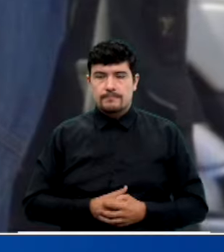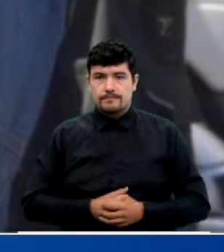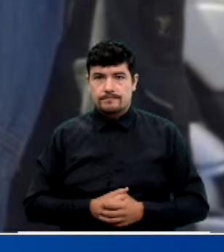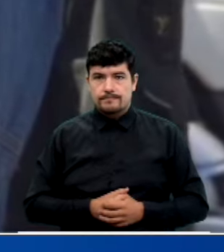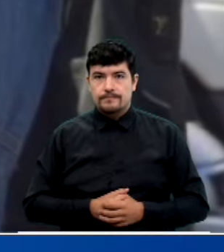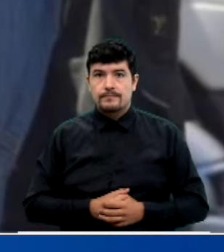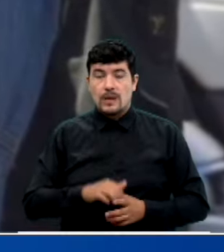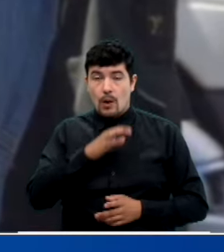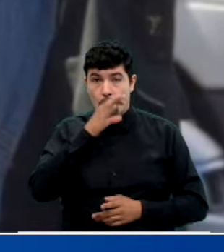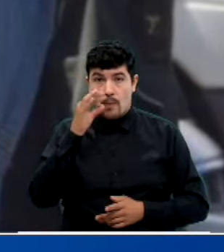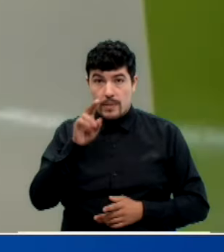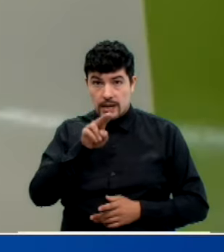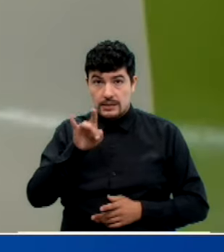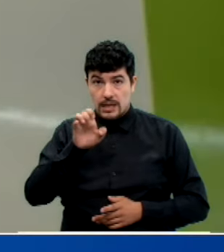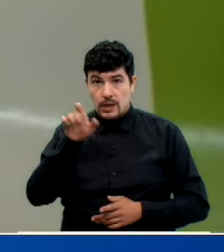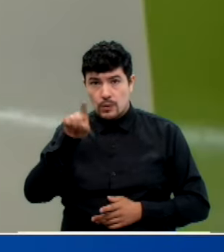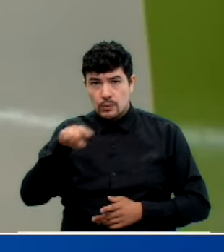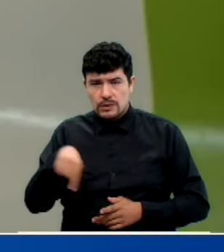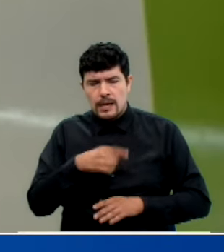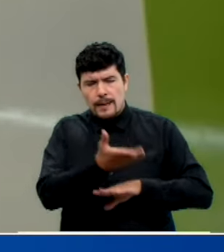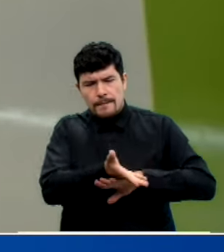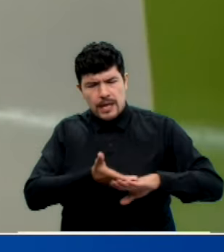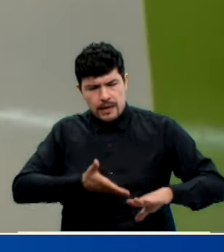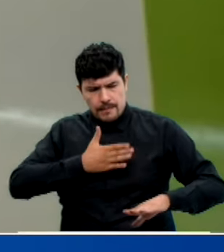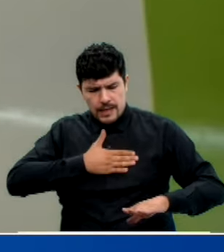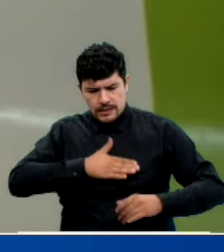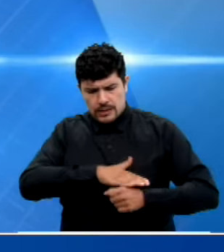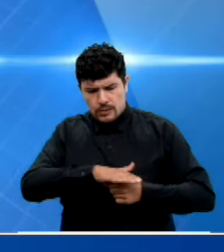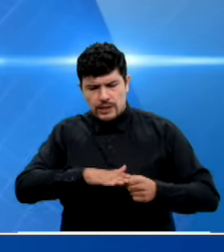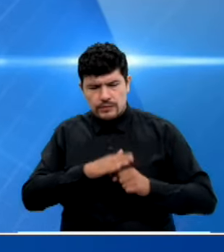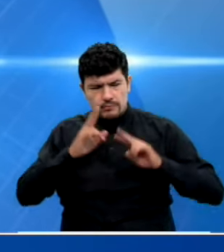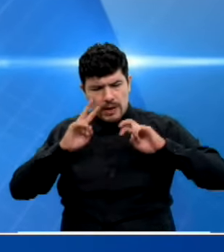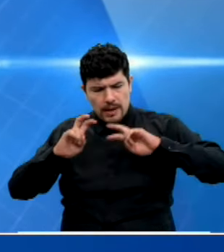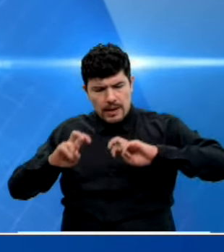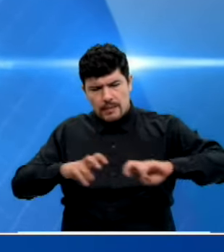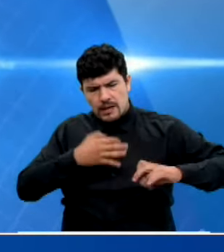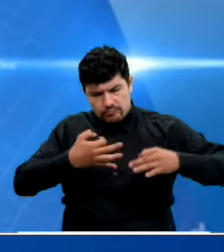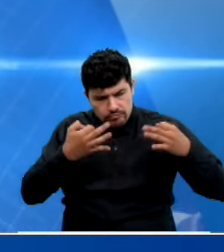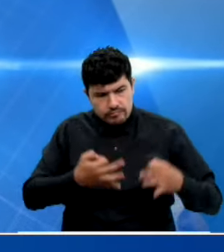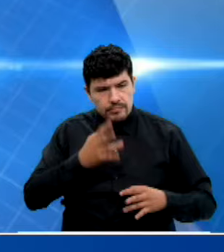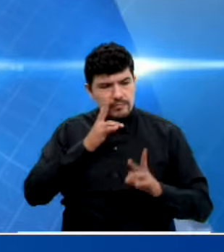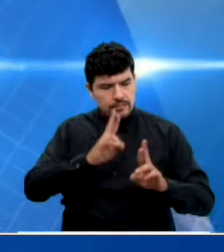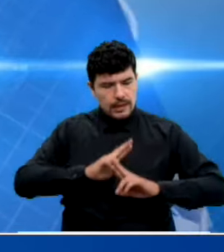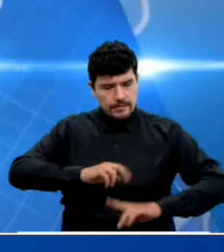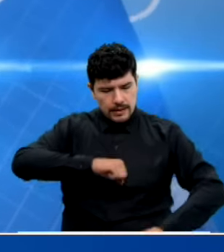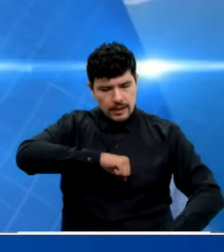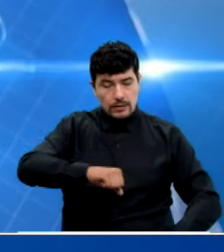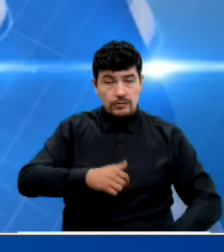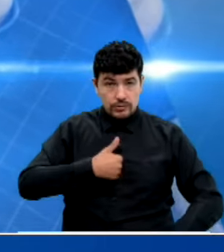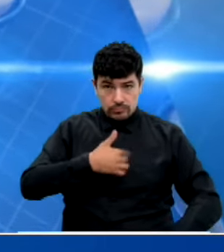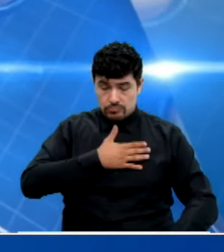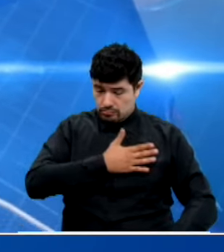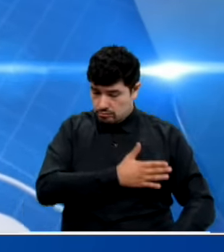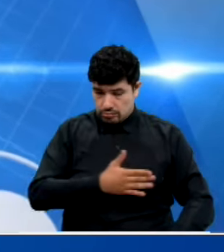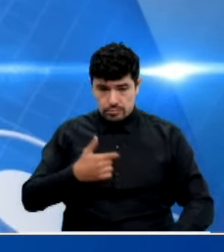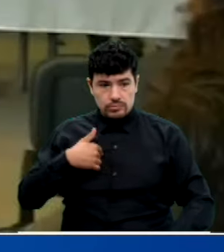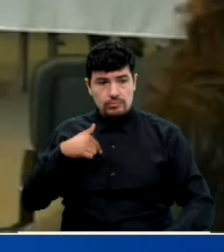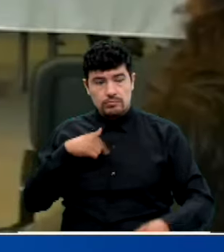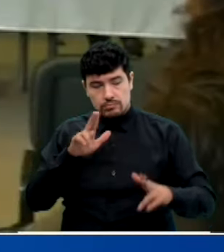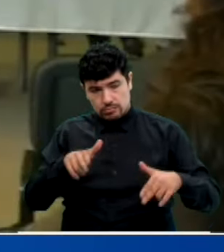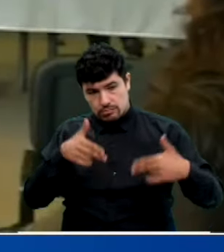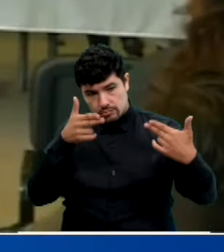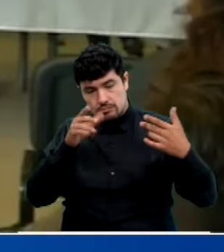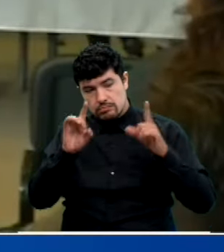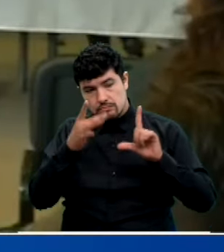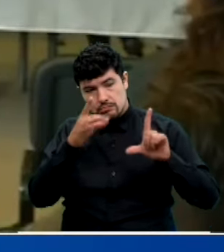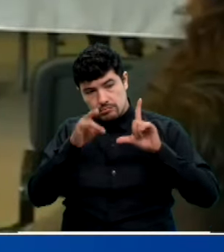su caso, la intervención de la JEP para garantizar sus derechos y seguridad, y manifiesta estar dispuesto a comparecer virtualmente